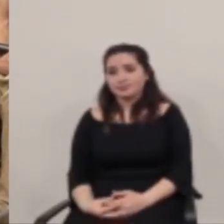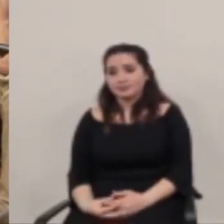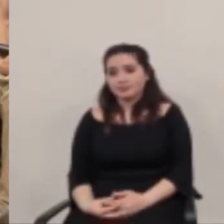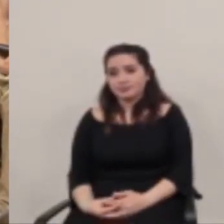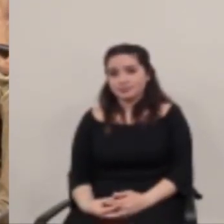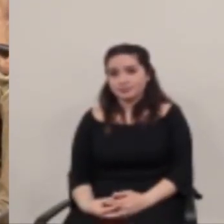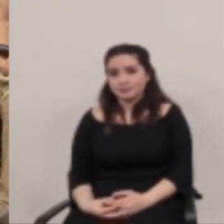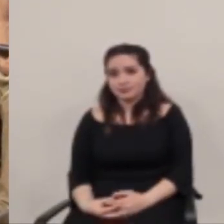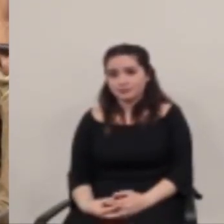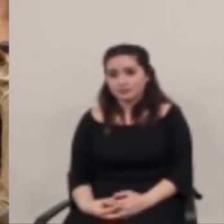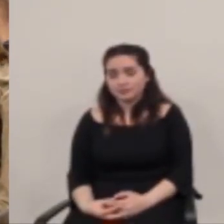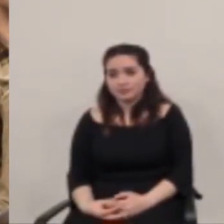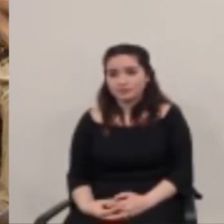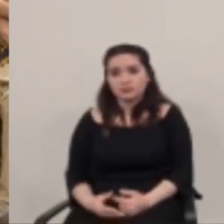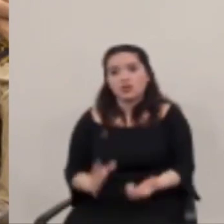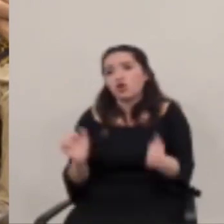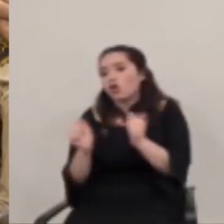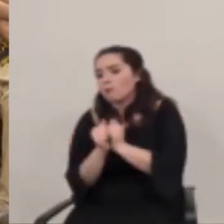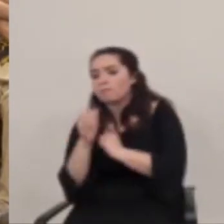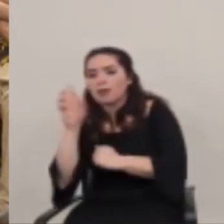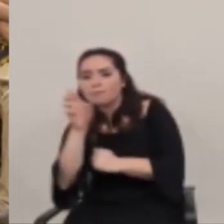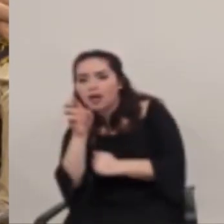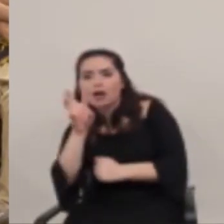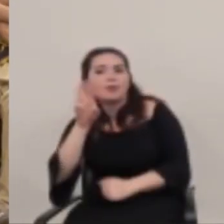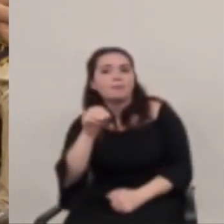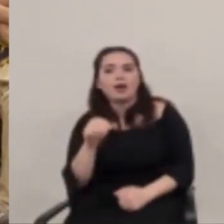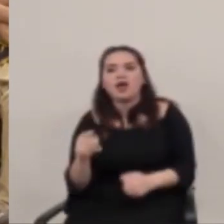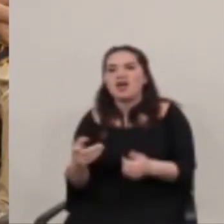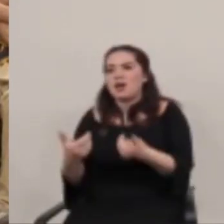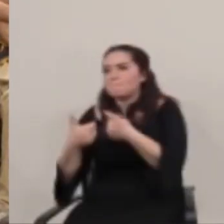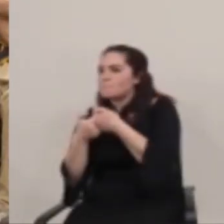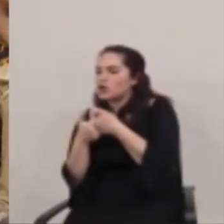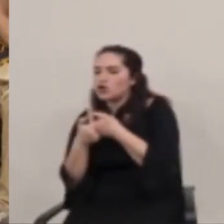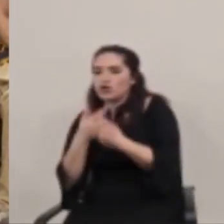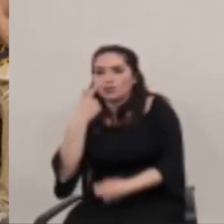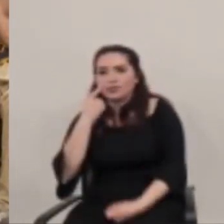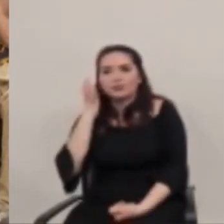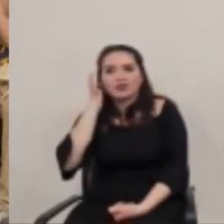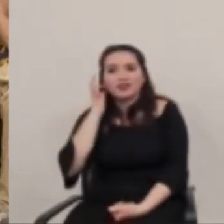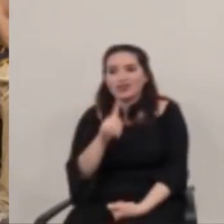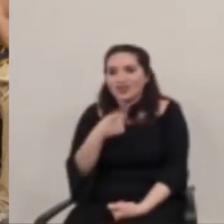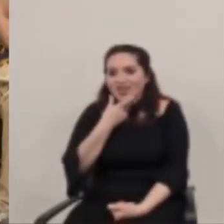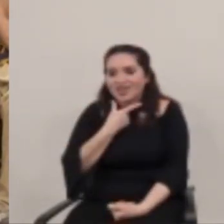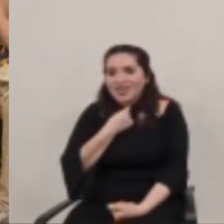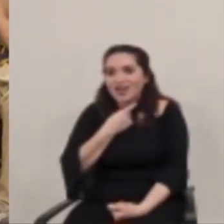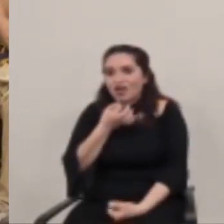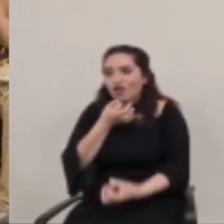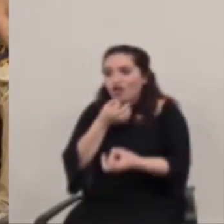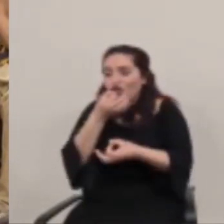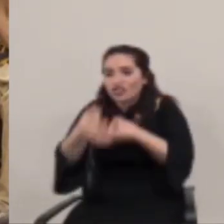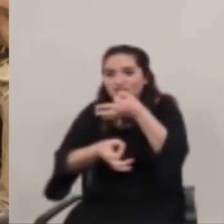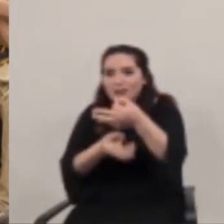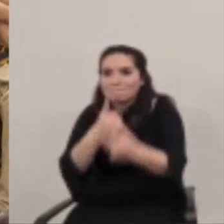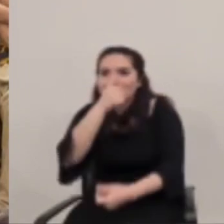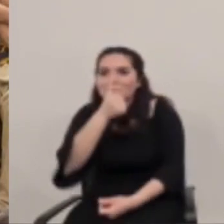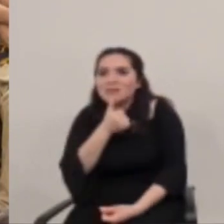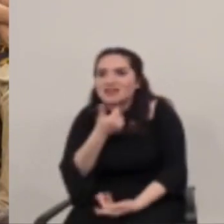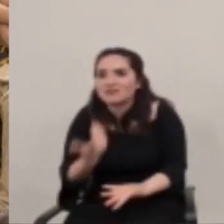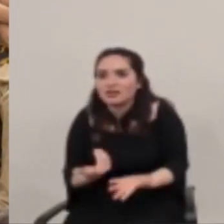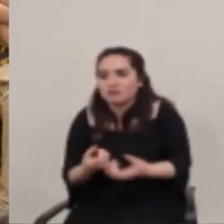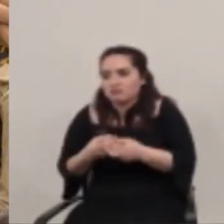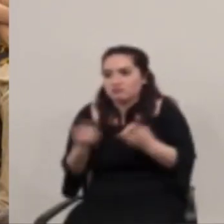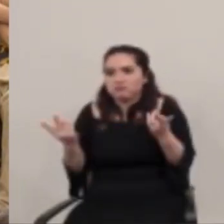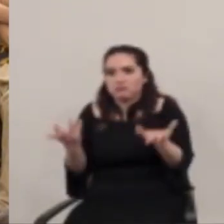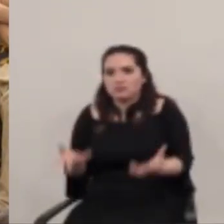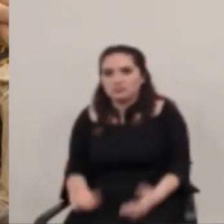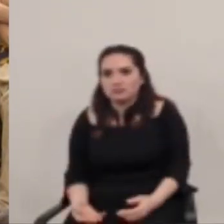O sea, no va a ir con el papá o con la mamá o con el pololo, la pareja, a contar lo que no quiere contar justamente porque lo que quiere es privacidad.